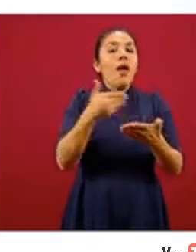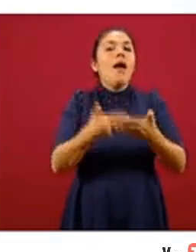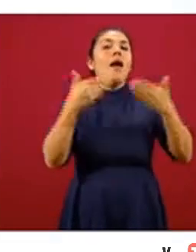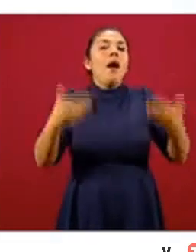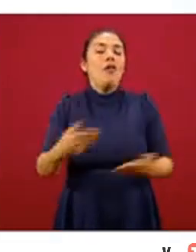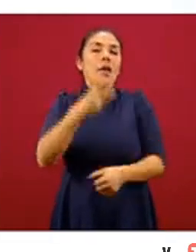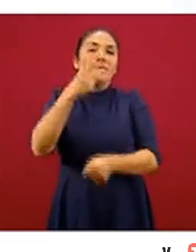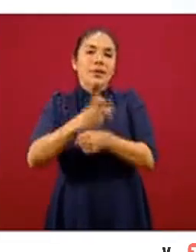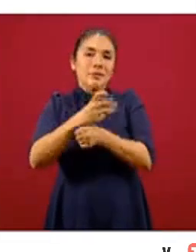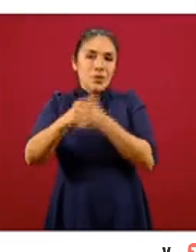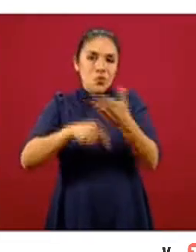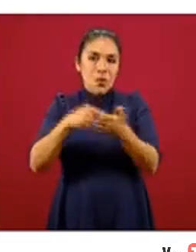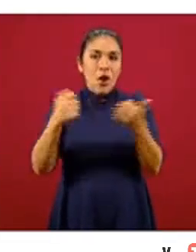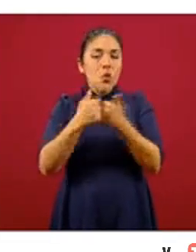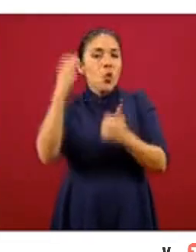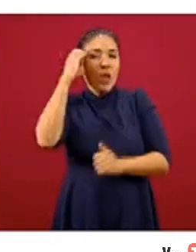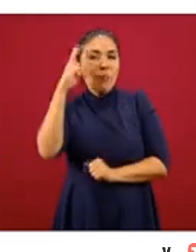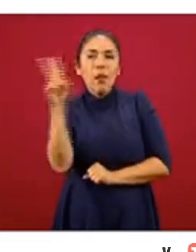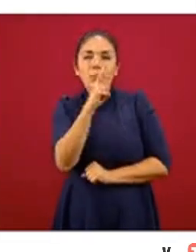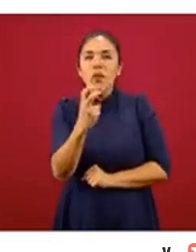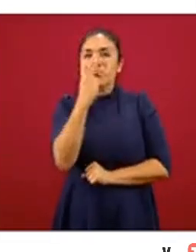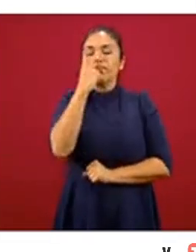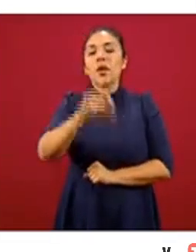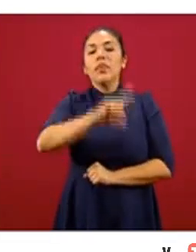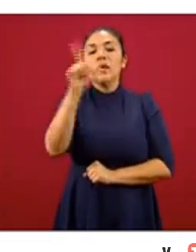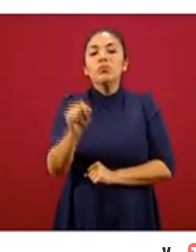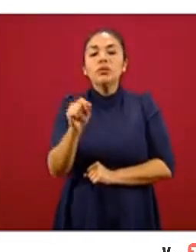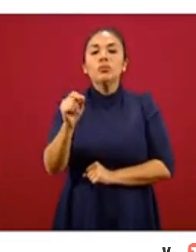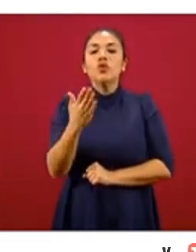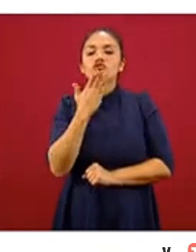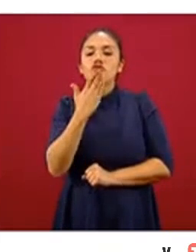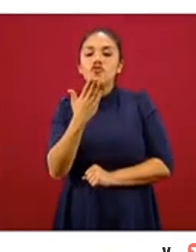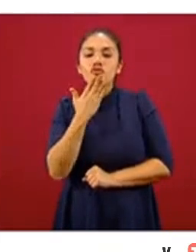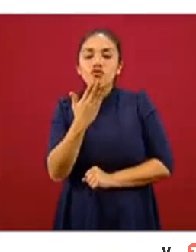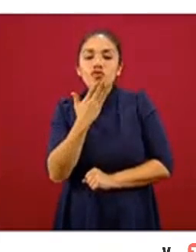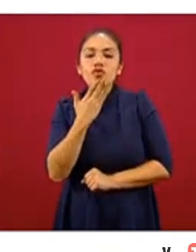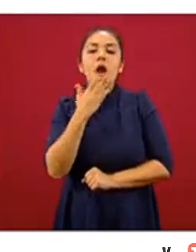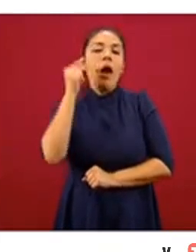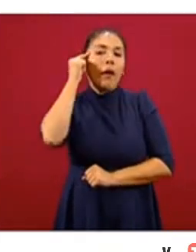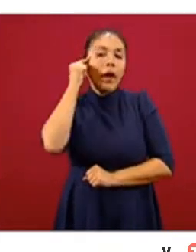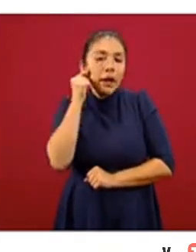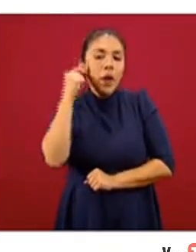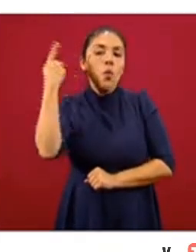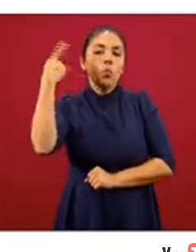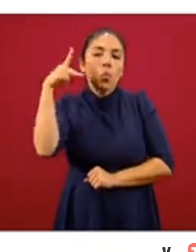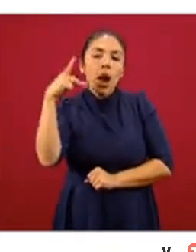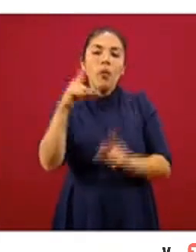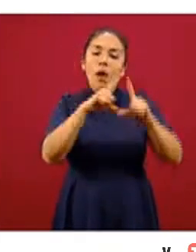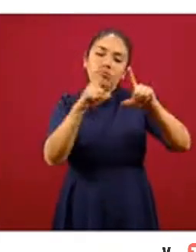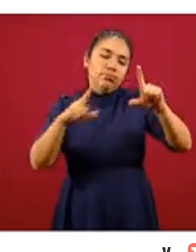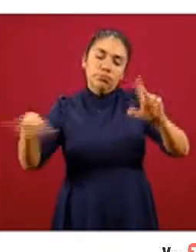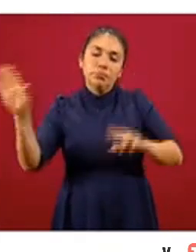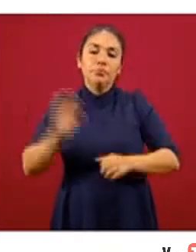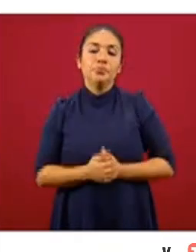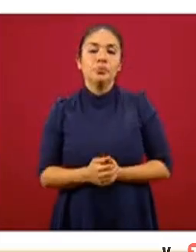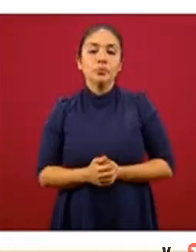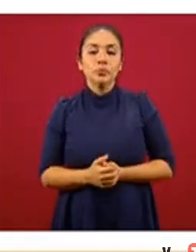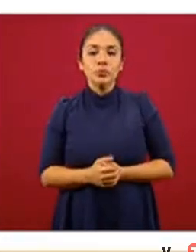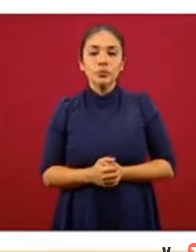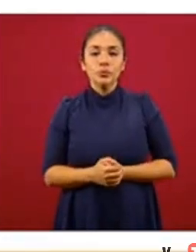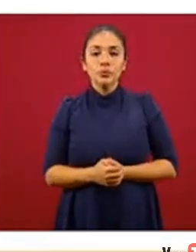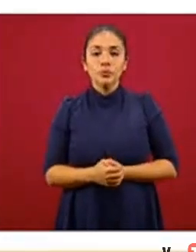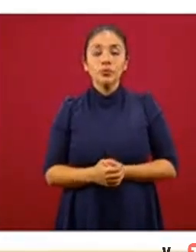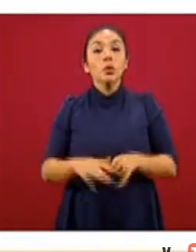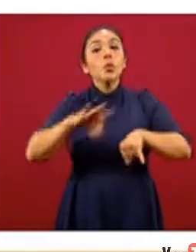con ventilador. Le sigue Sonora, Guerrero, Puebla y los que se ven aquí en la gráfica. La siguiente.